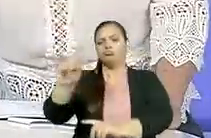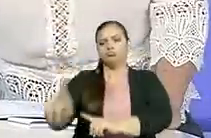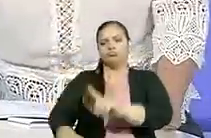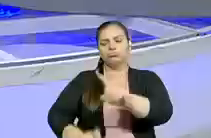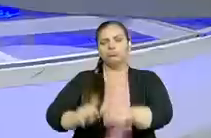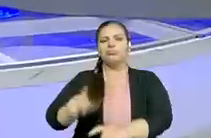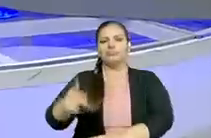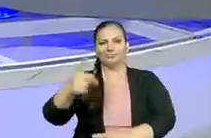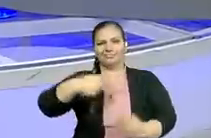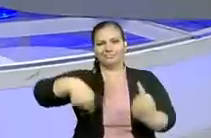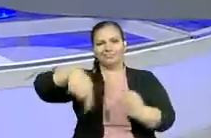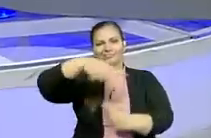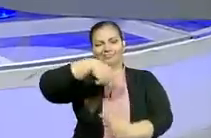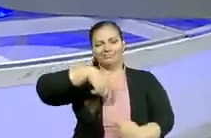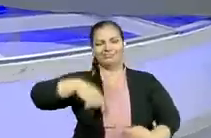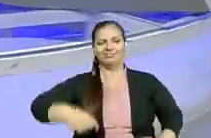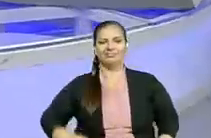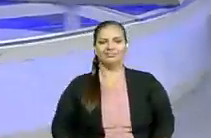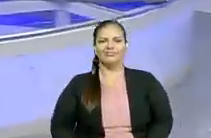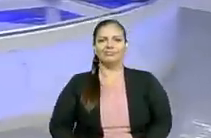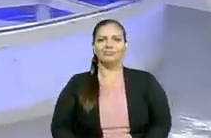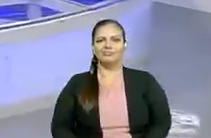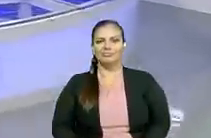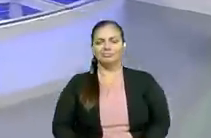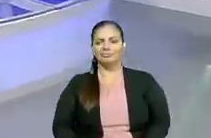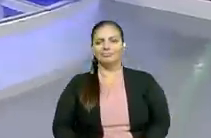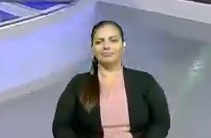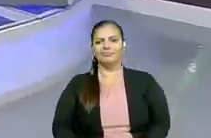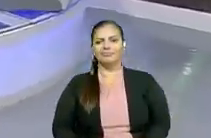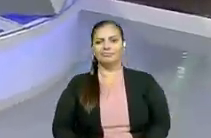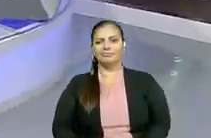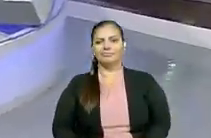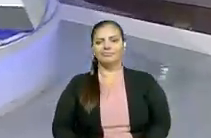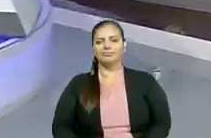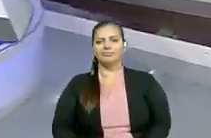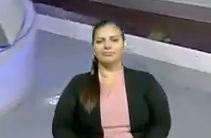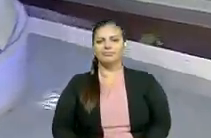coyuntura que se generan en el Poder Legislativo. Ya volvemos.